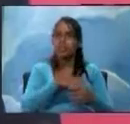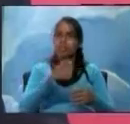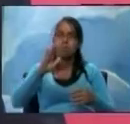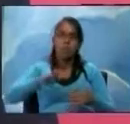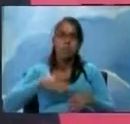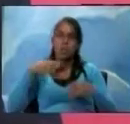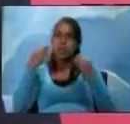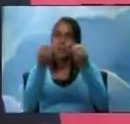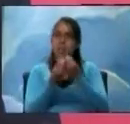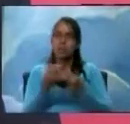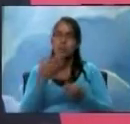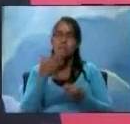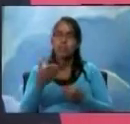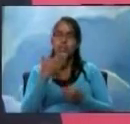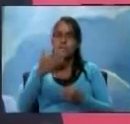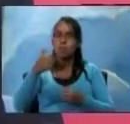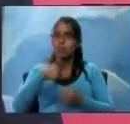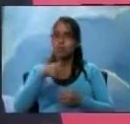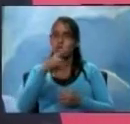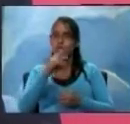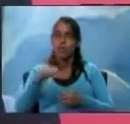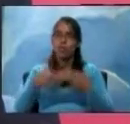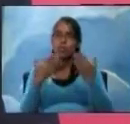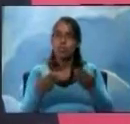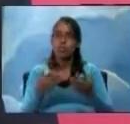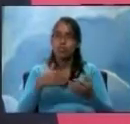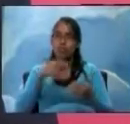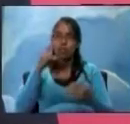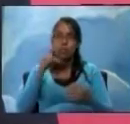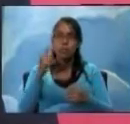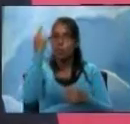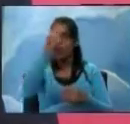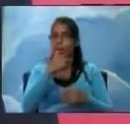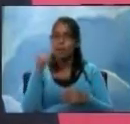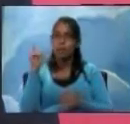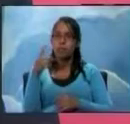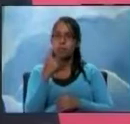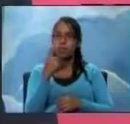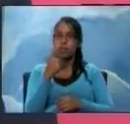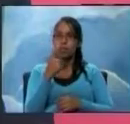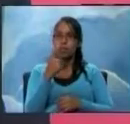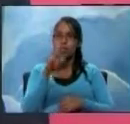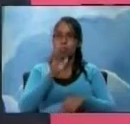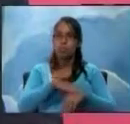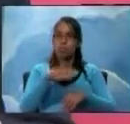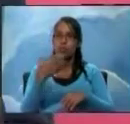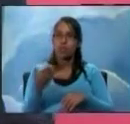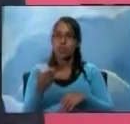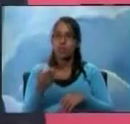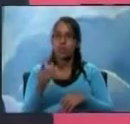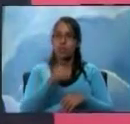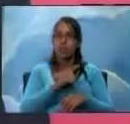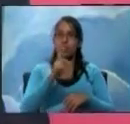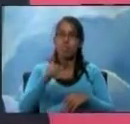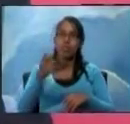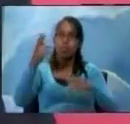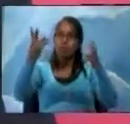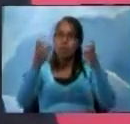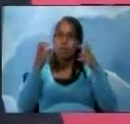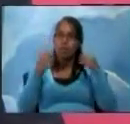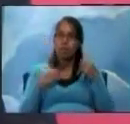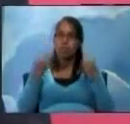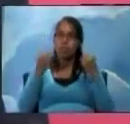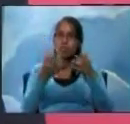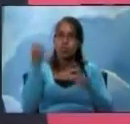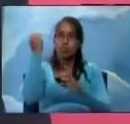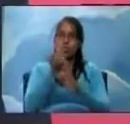puede acercar pidiéndome, yo no le doy. Yo le miro la cara primeramente. ¿Por qué? Porque hemos recibido